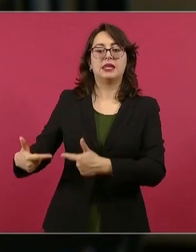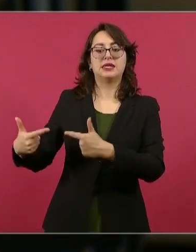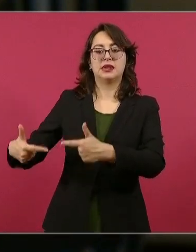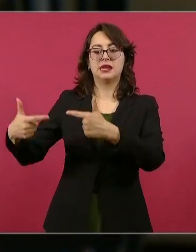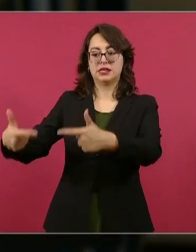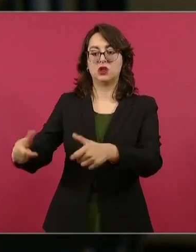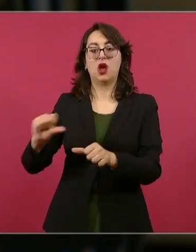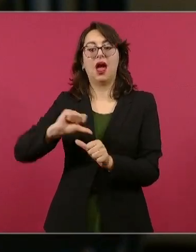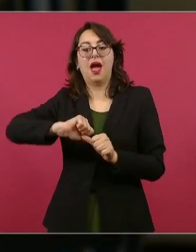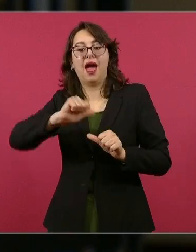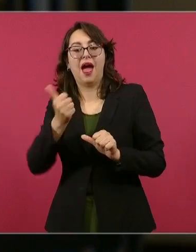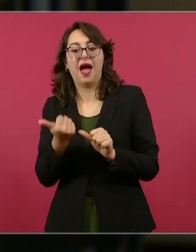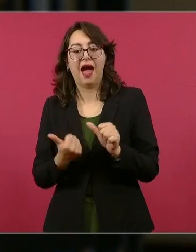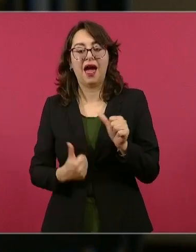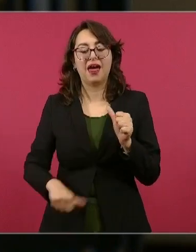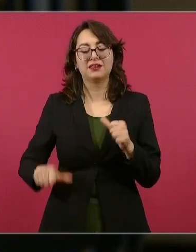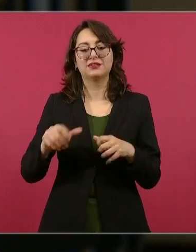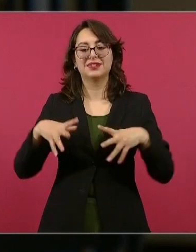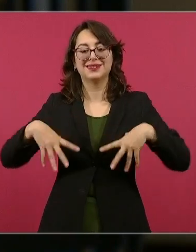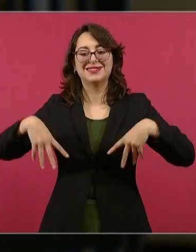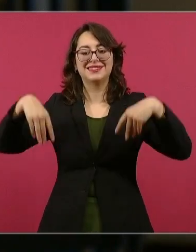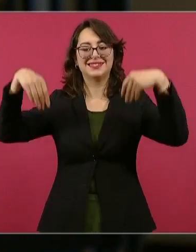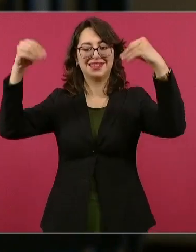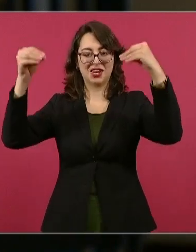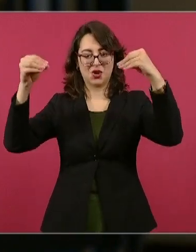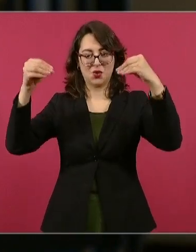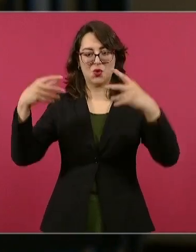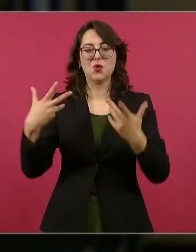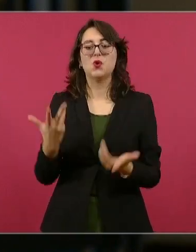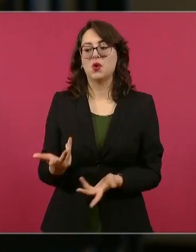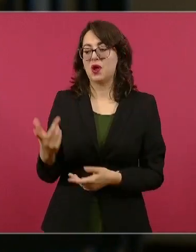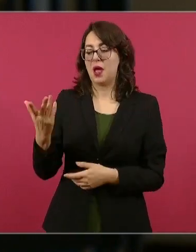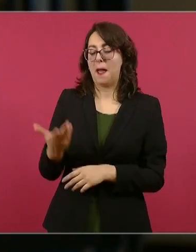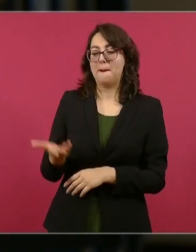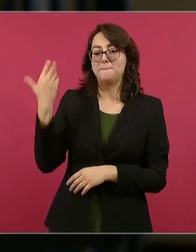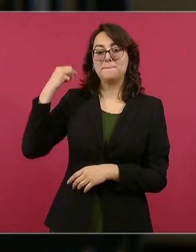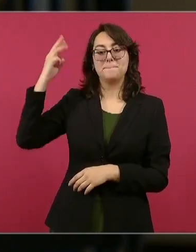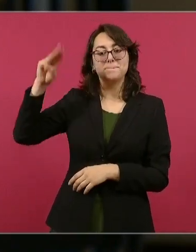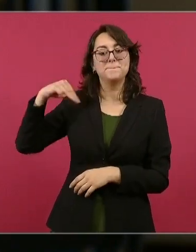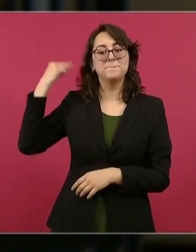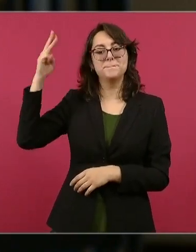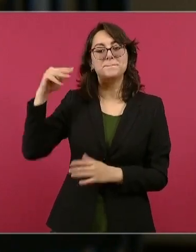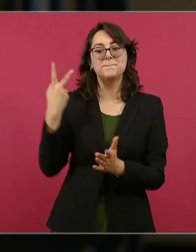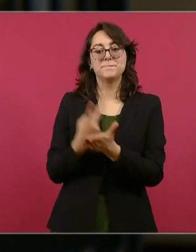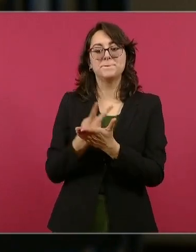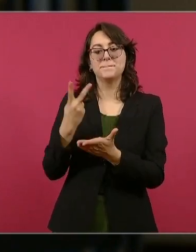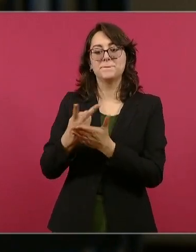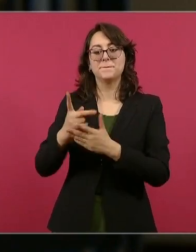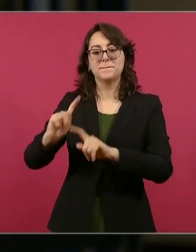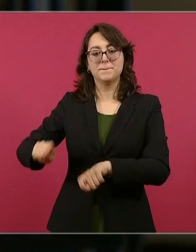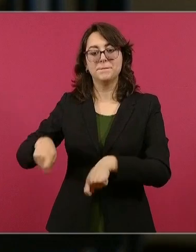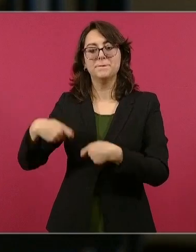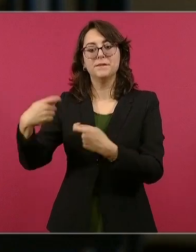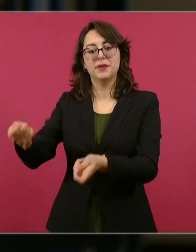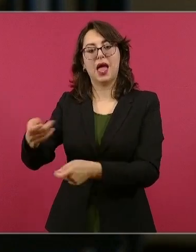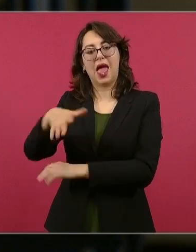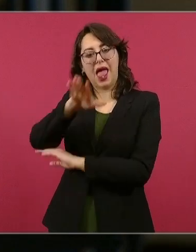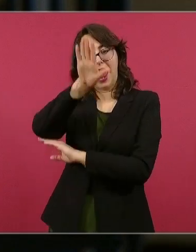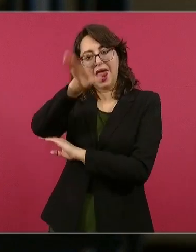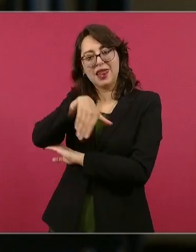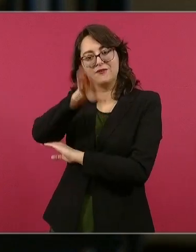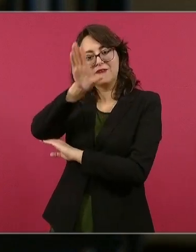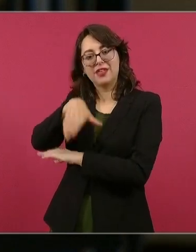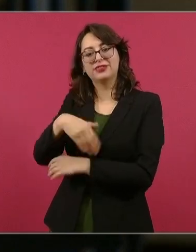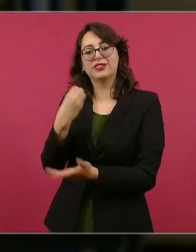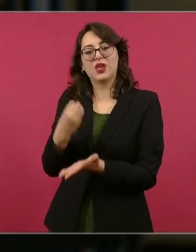artistas circenses. Y en marzo pasado fueron reconocidos con el Elefante de Oro por